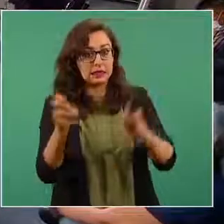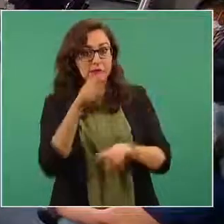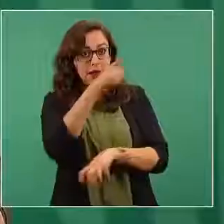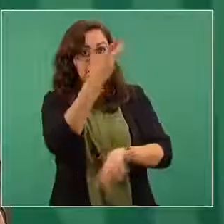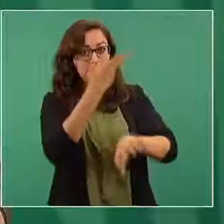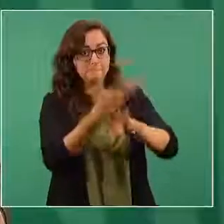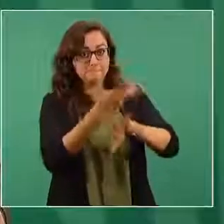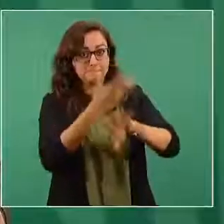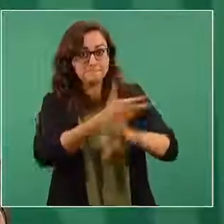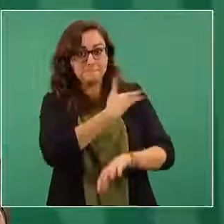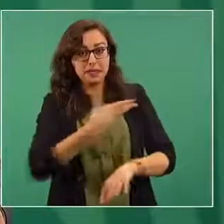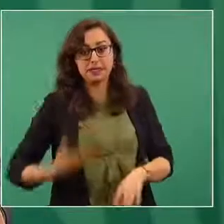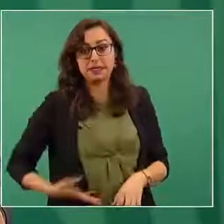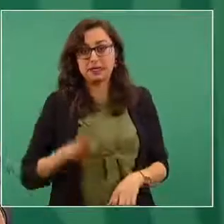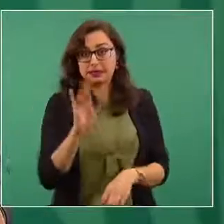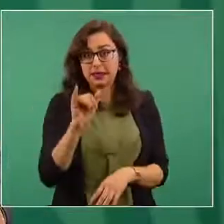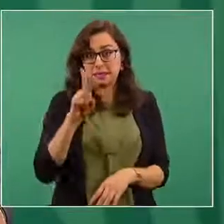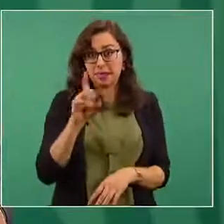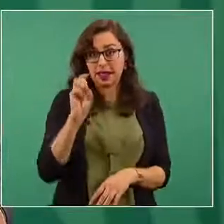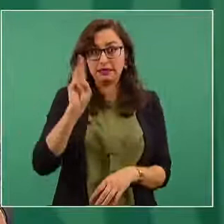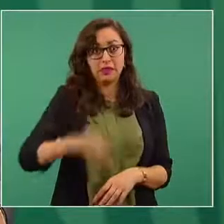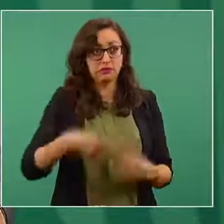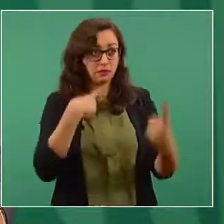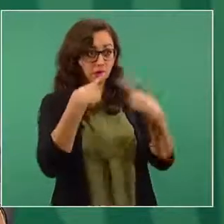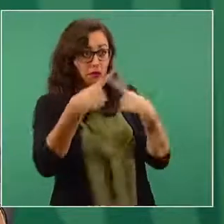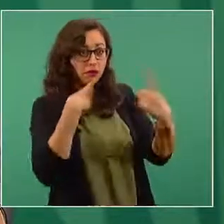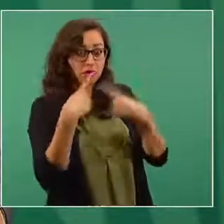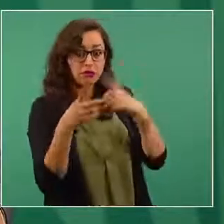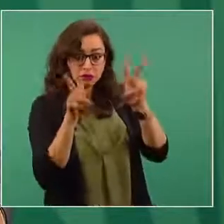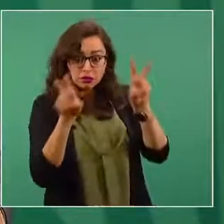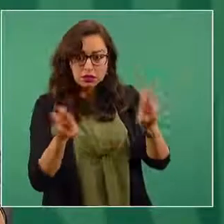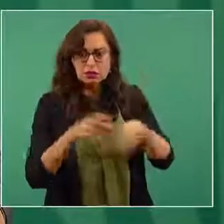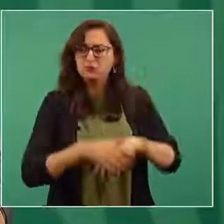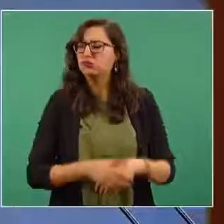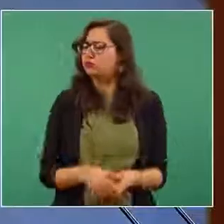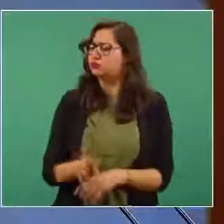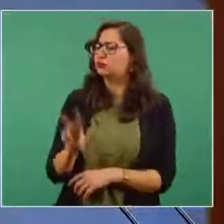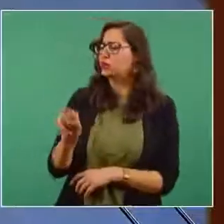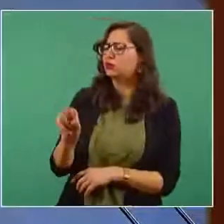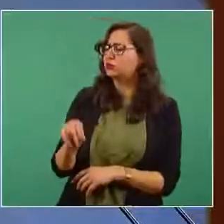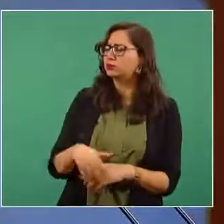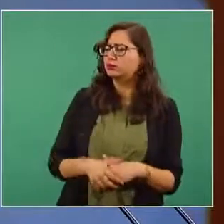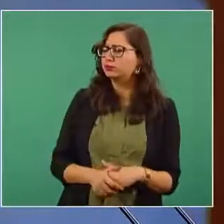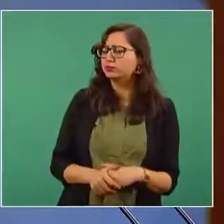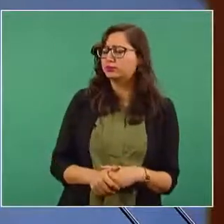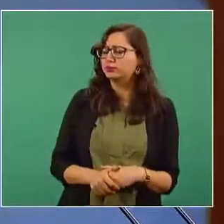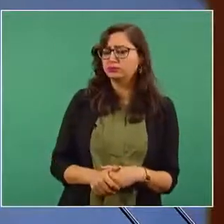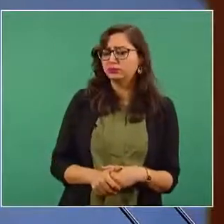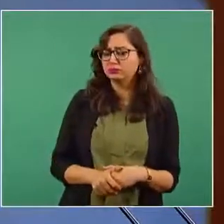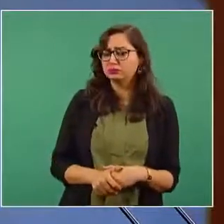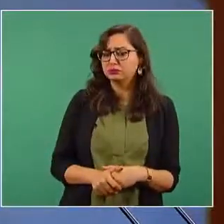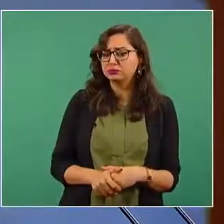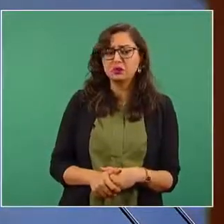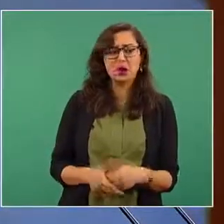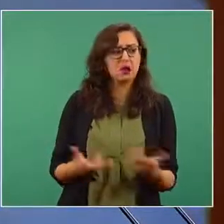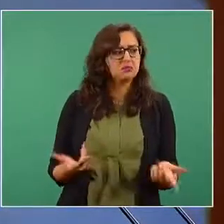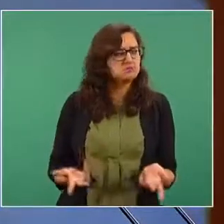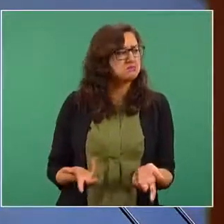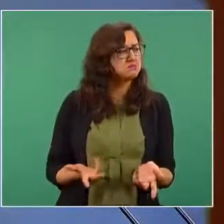tema, o lo planteé porque hablé de las